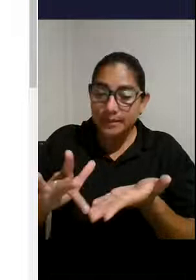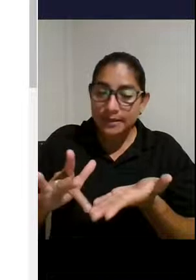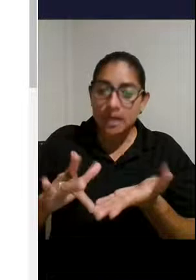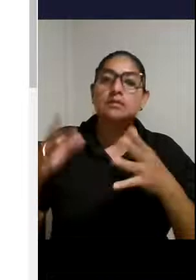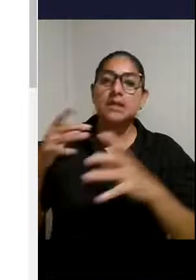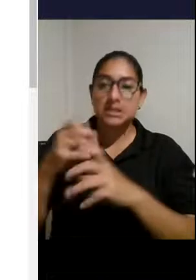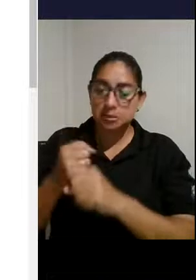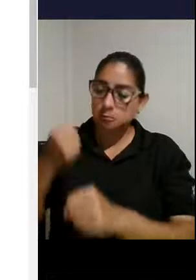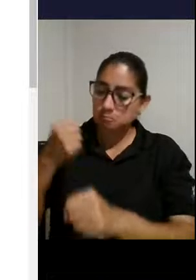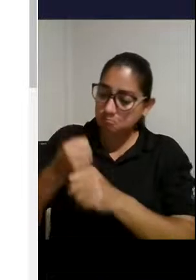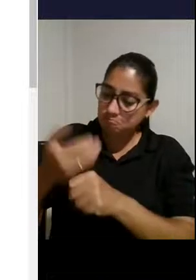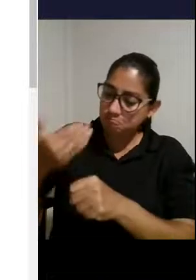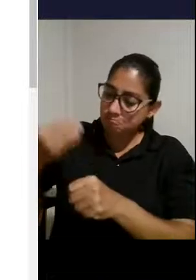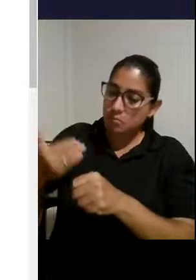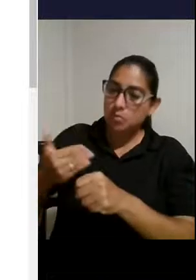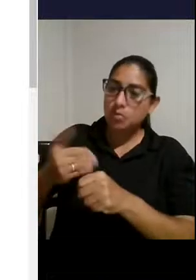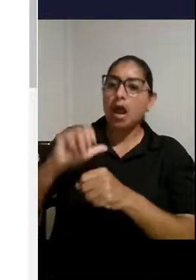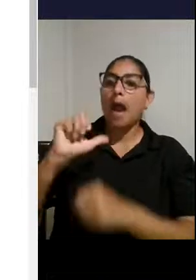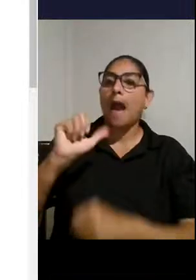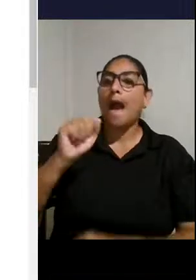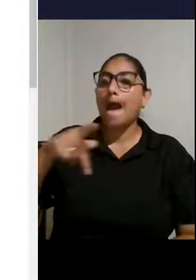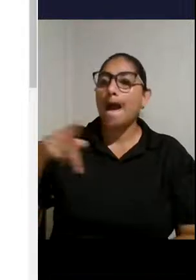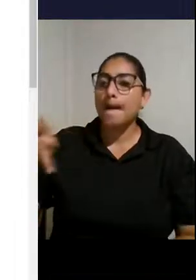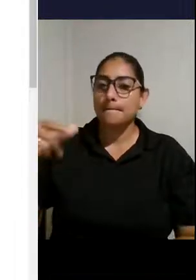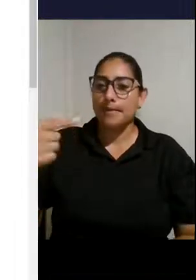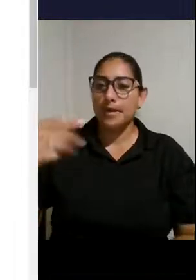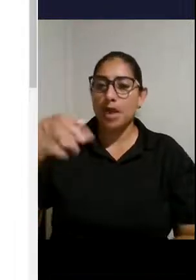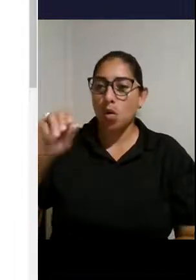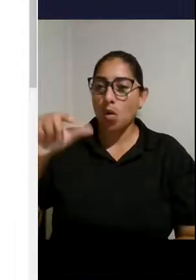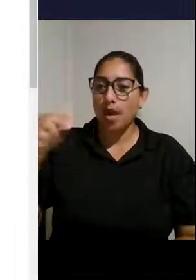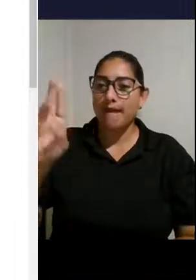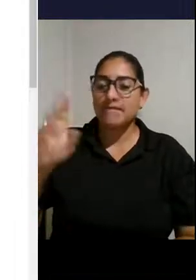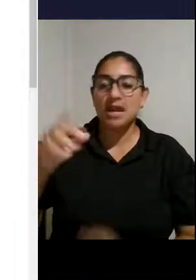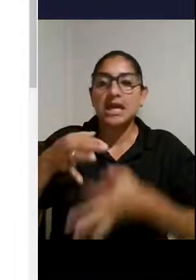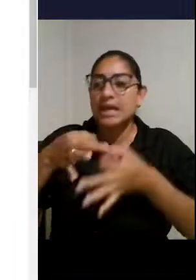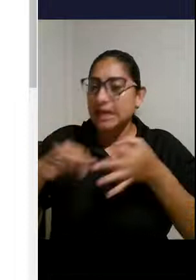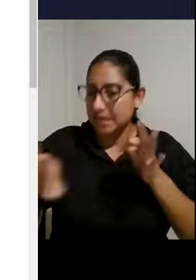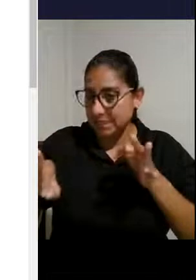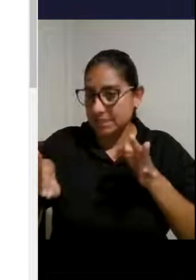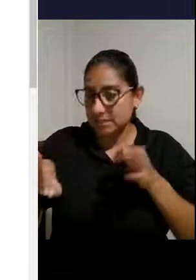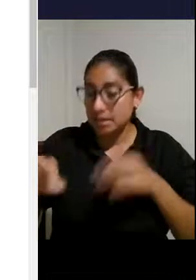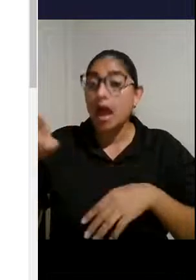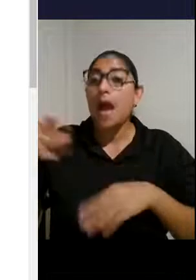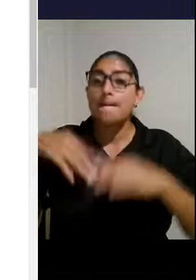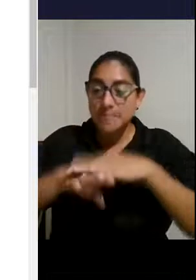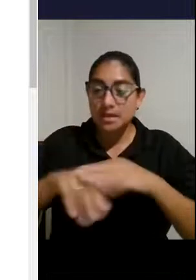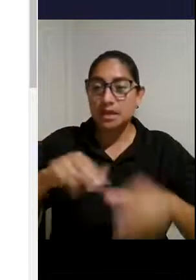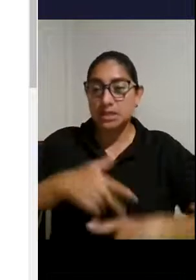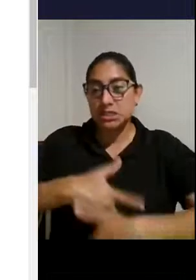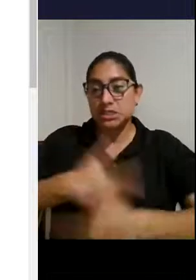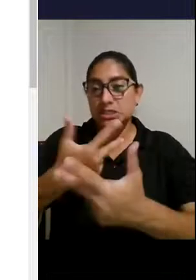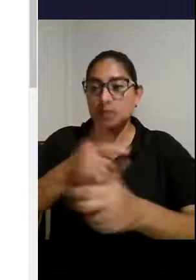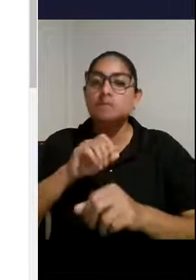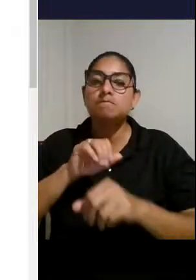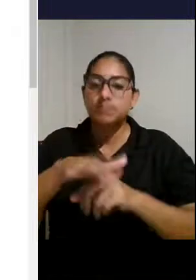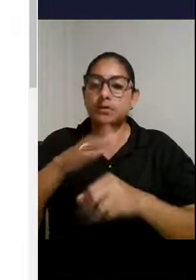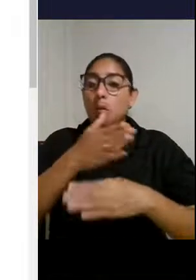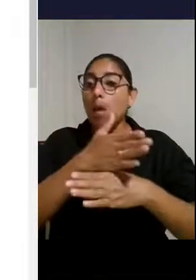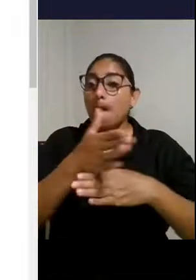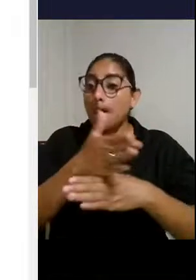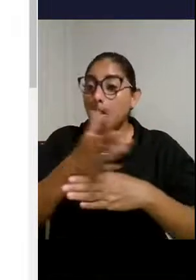realizamos con la aplicación GeoGebra, que es gratuita, y por medio del chat les voy a